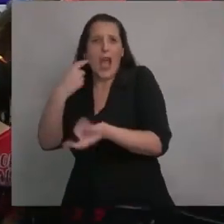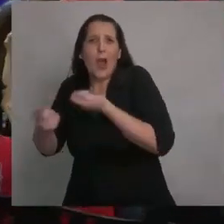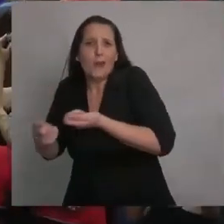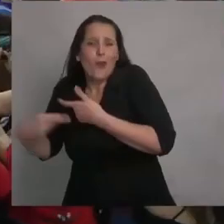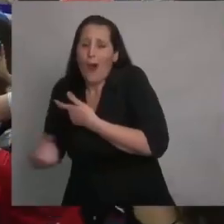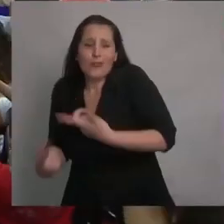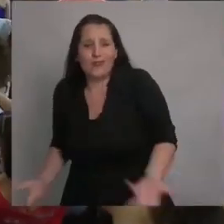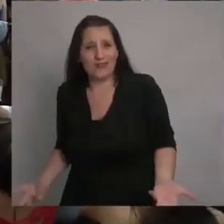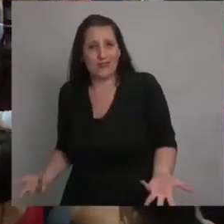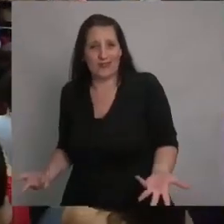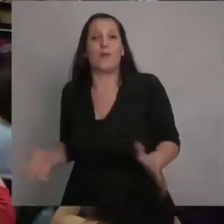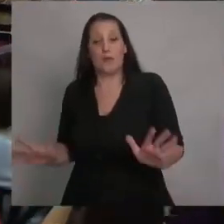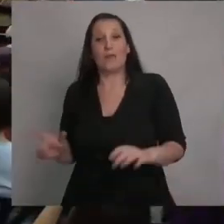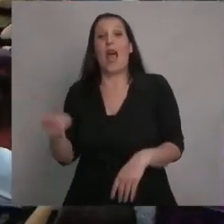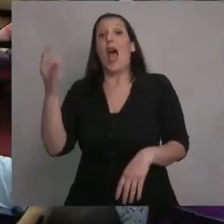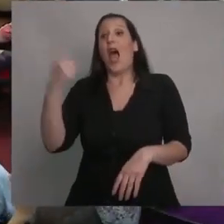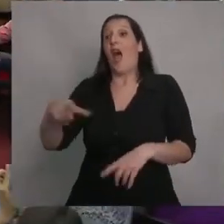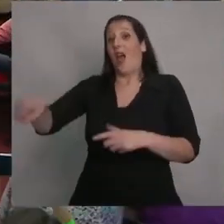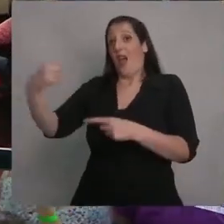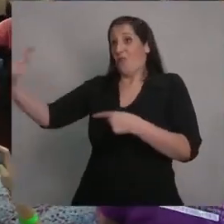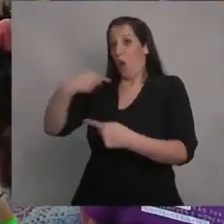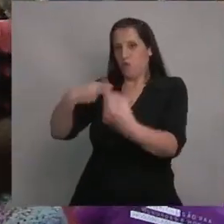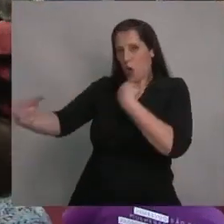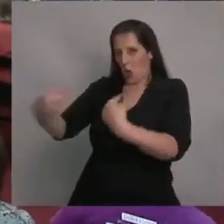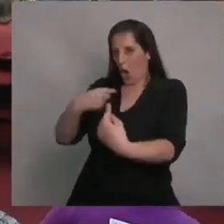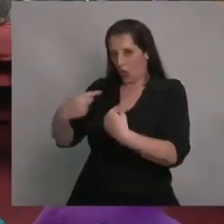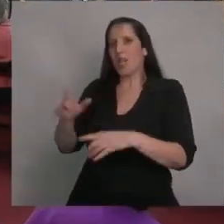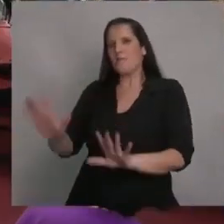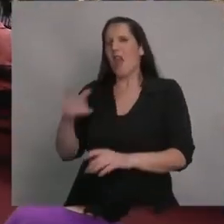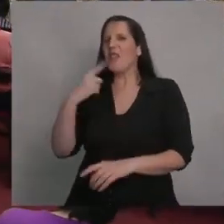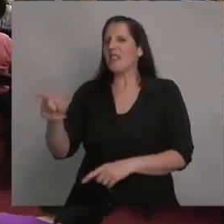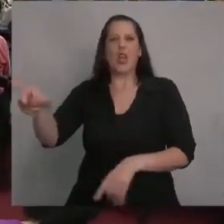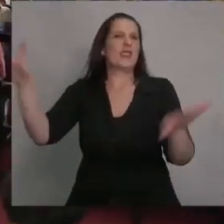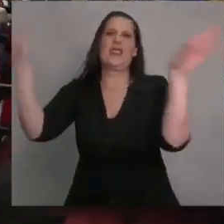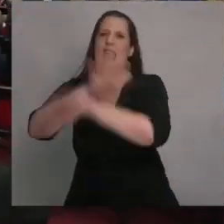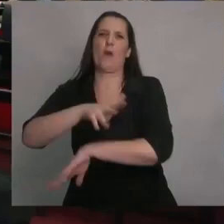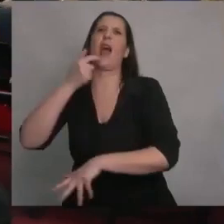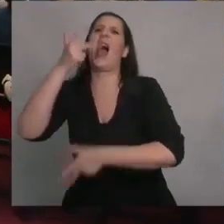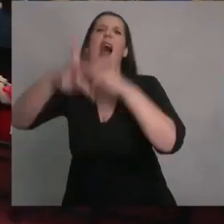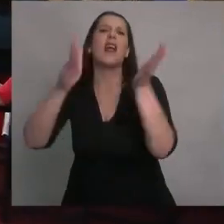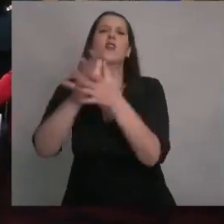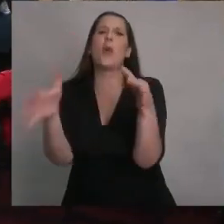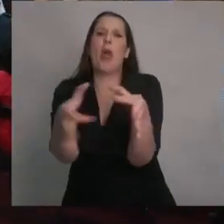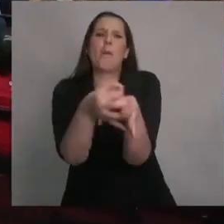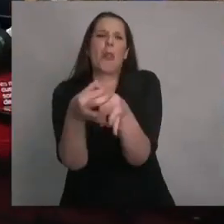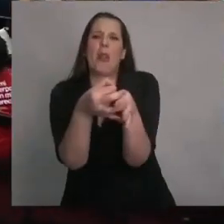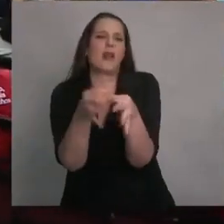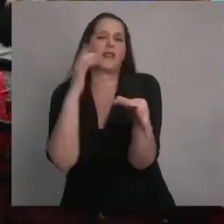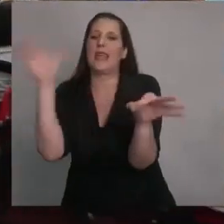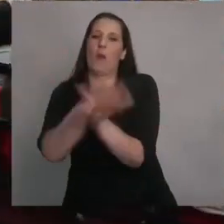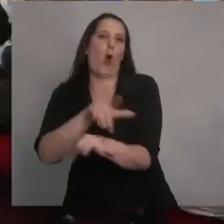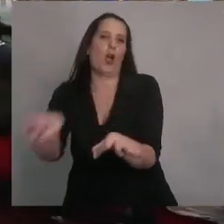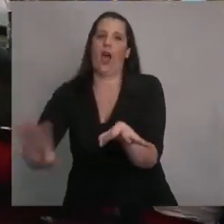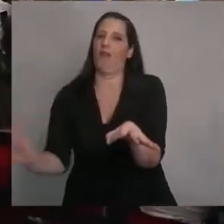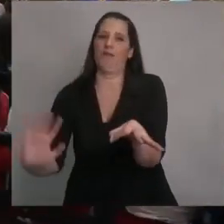antagonistas de proyecto histórico nos muestran, uno, el error de la minoritización de las políticas de las identidades, que acataron